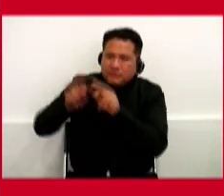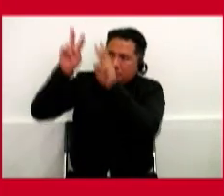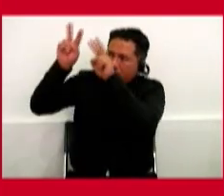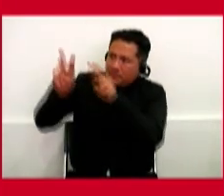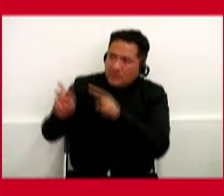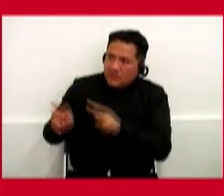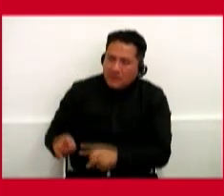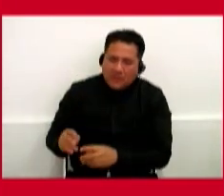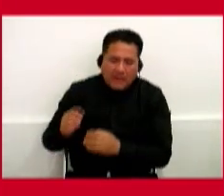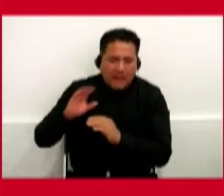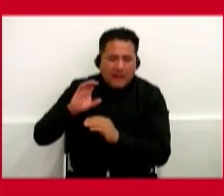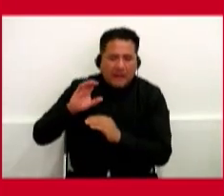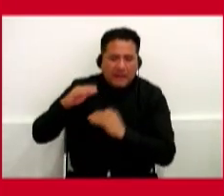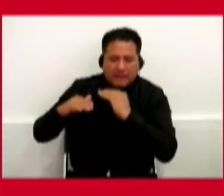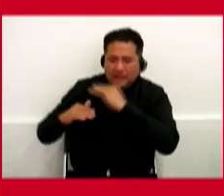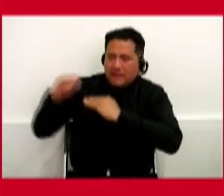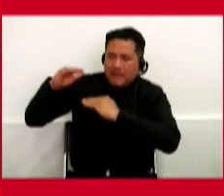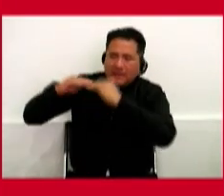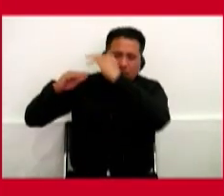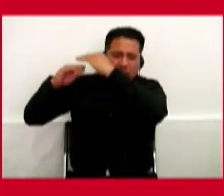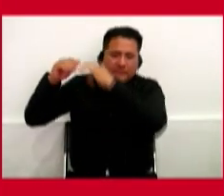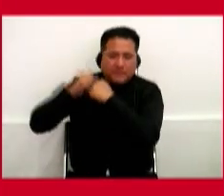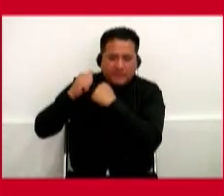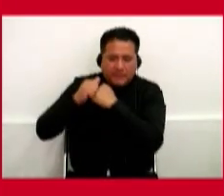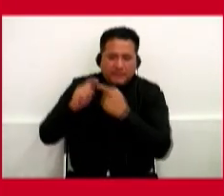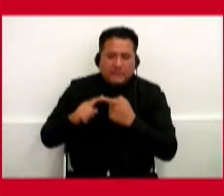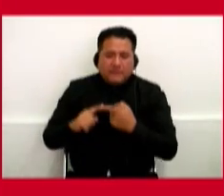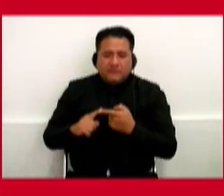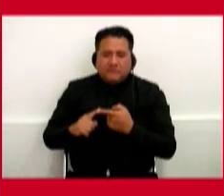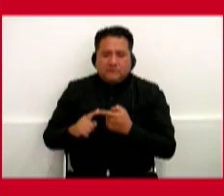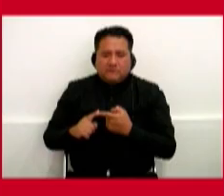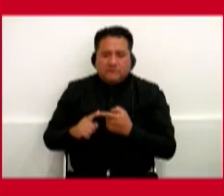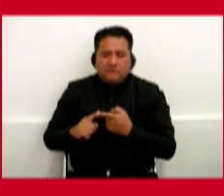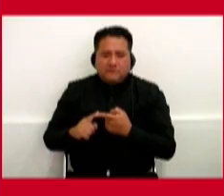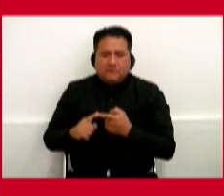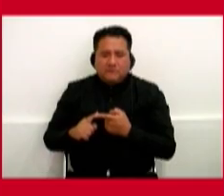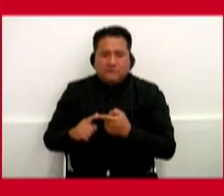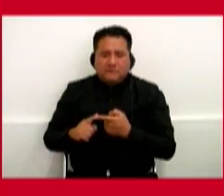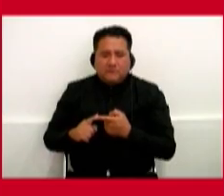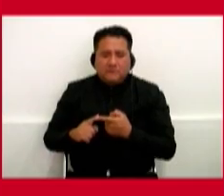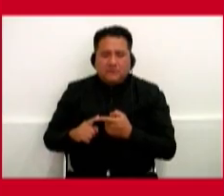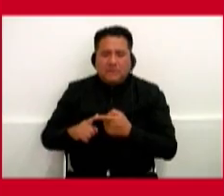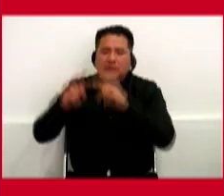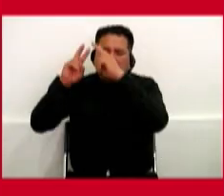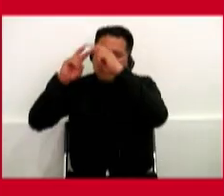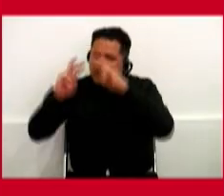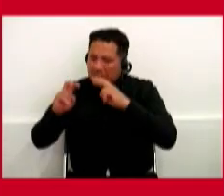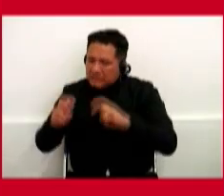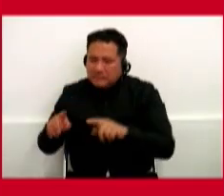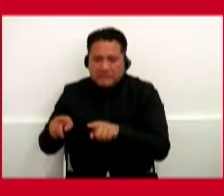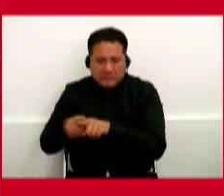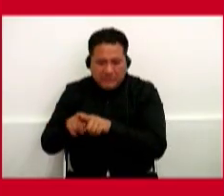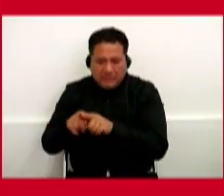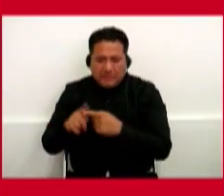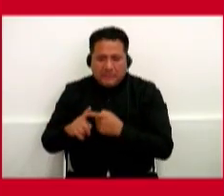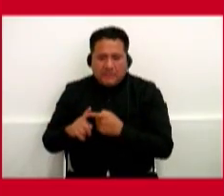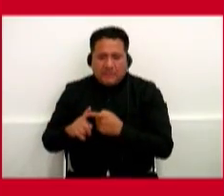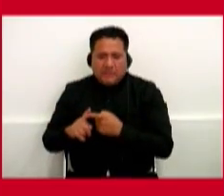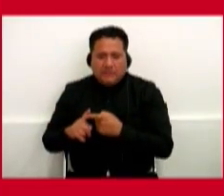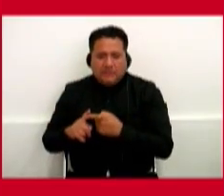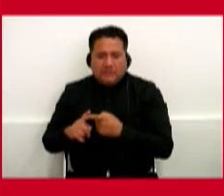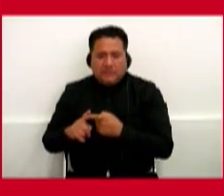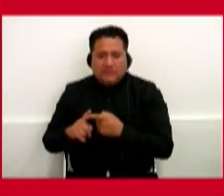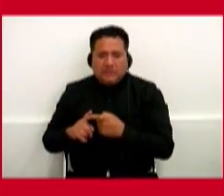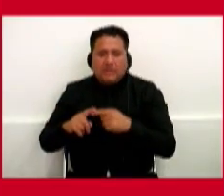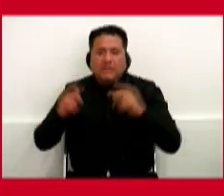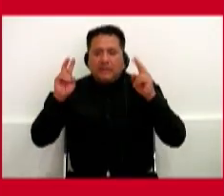y posteriormente también de la anisotropía para incluirlas en conjunto, los análisis preliminares. Y después viene también el